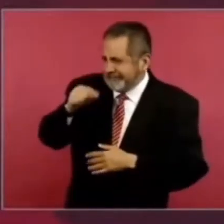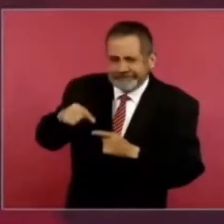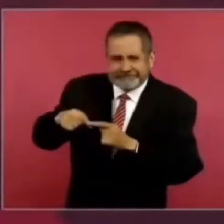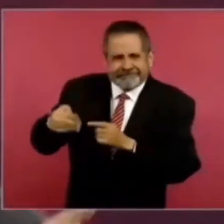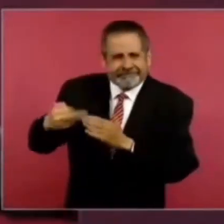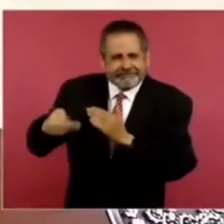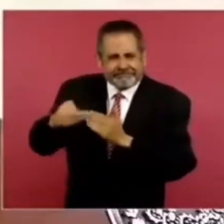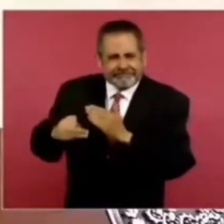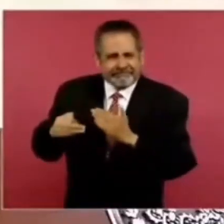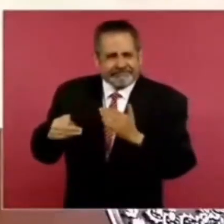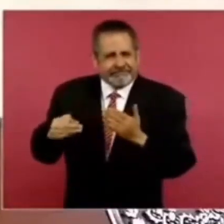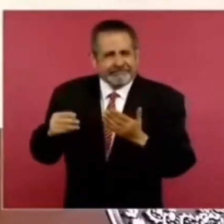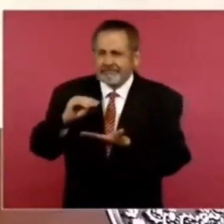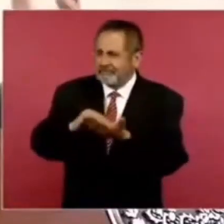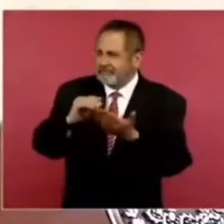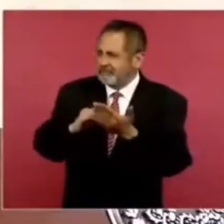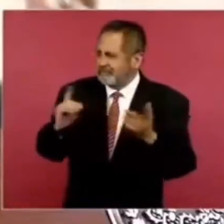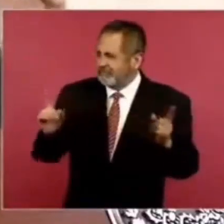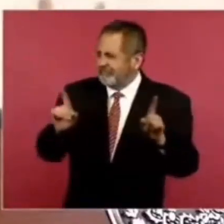Todavía